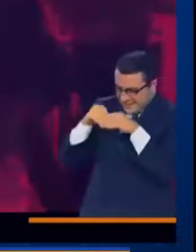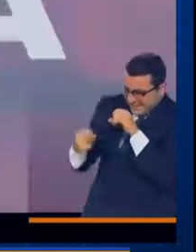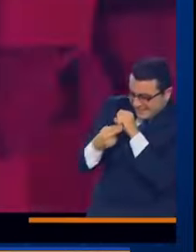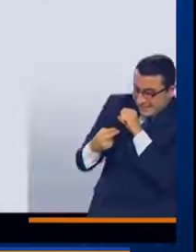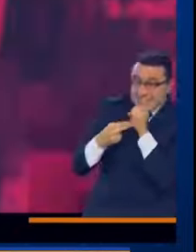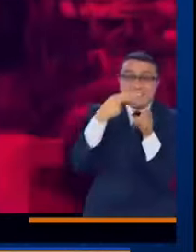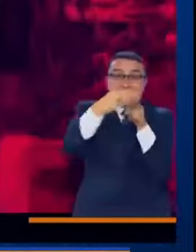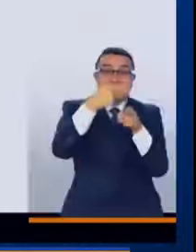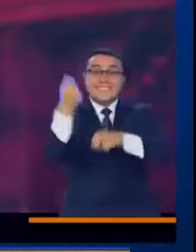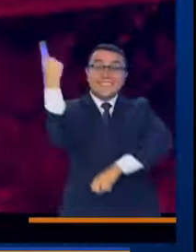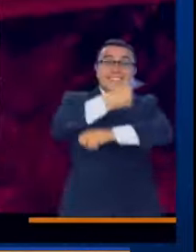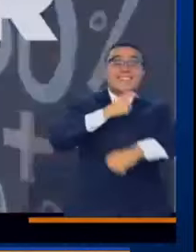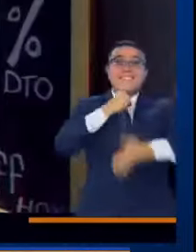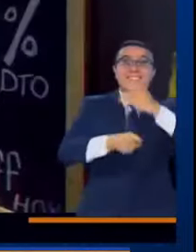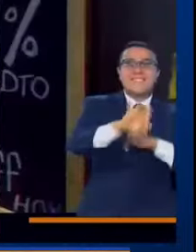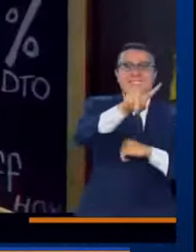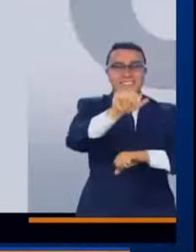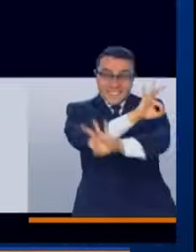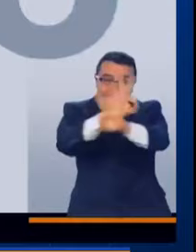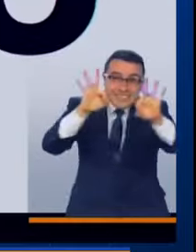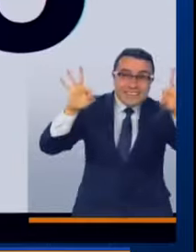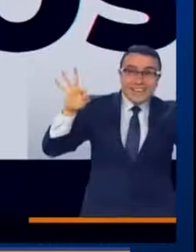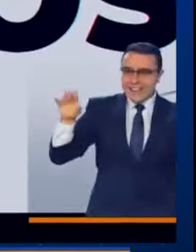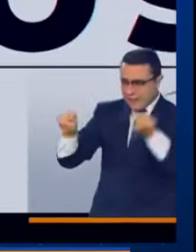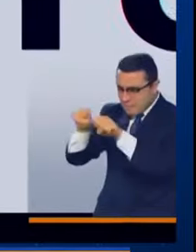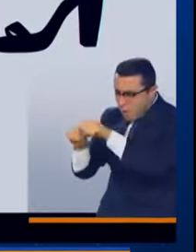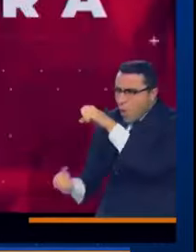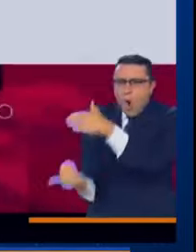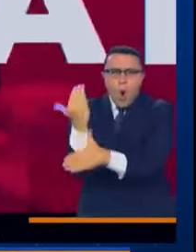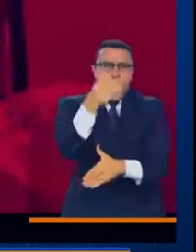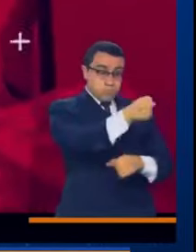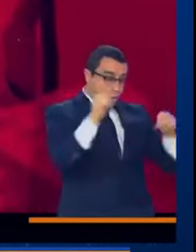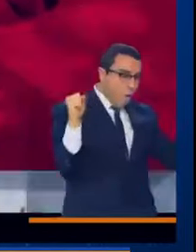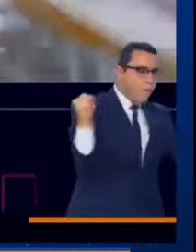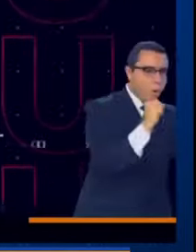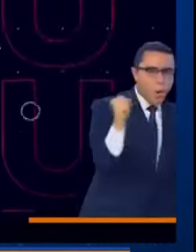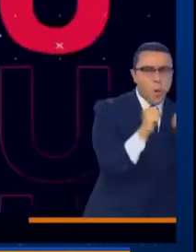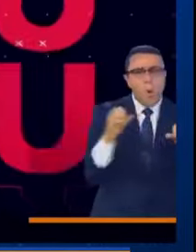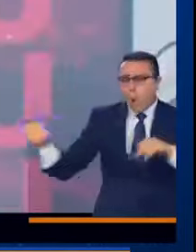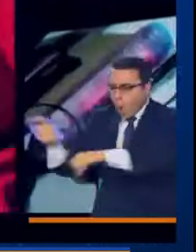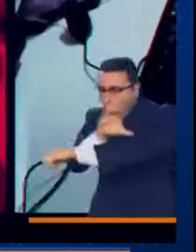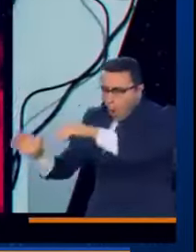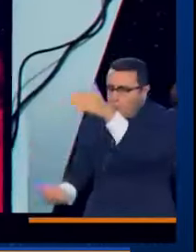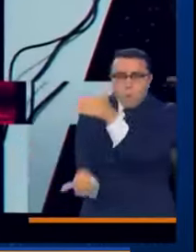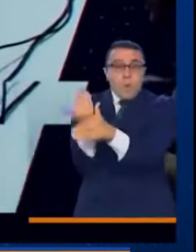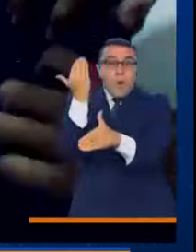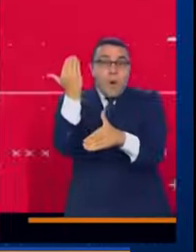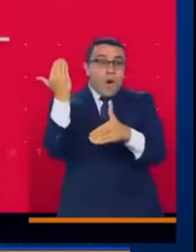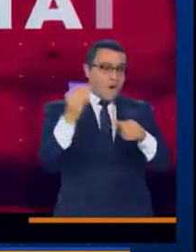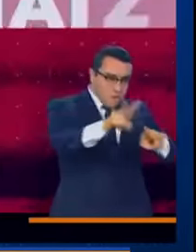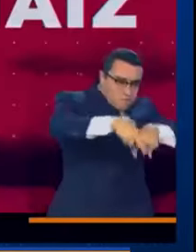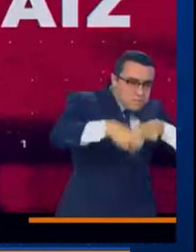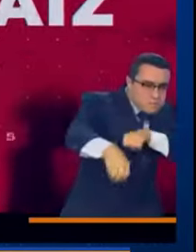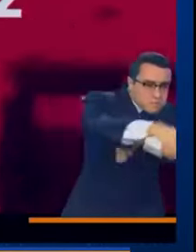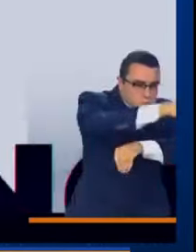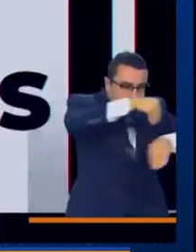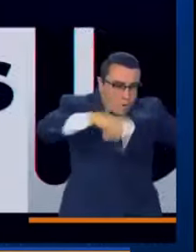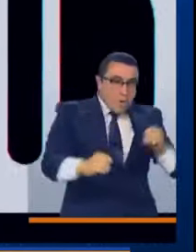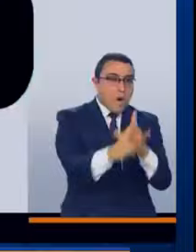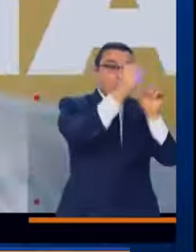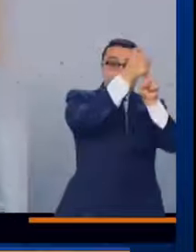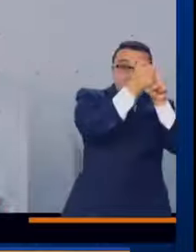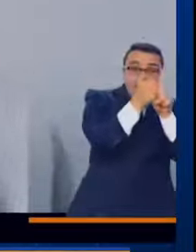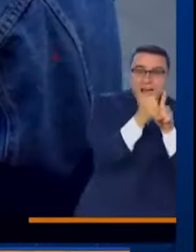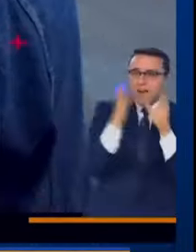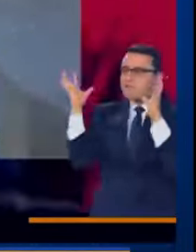días sin IVA. Por el contrario, dejamos que sea discrecional. En el país tiene la posibilidad de ser de 1 a 3 días y en las zonas de